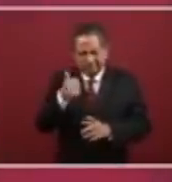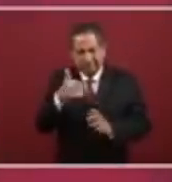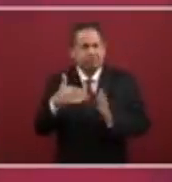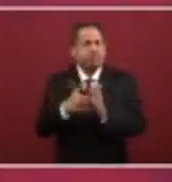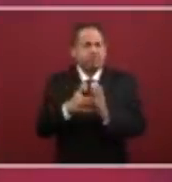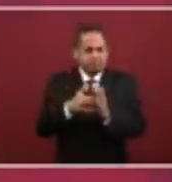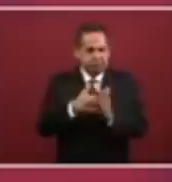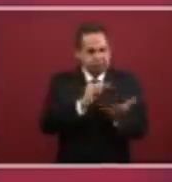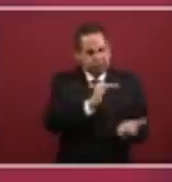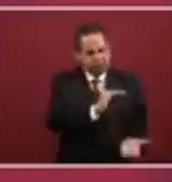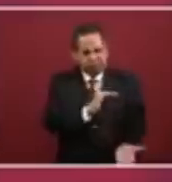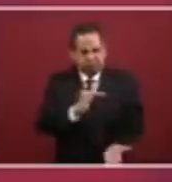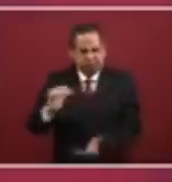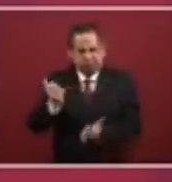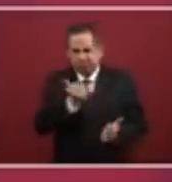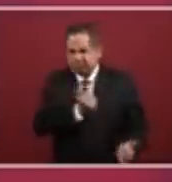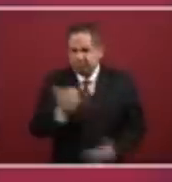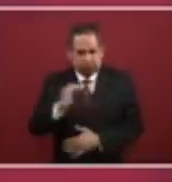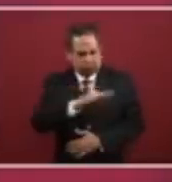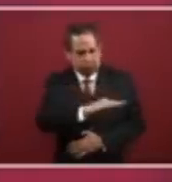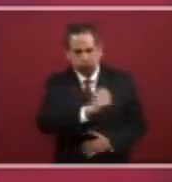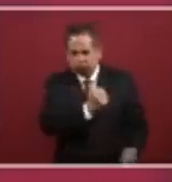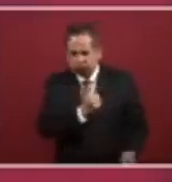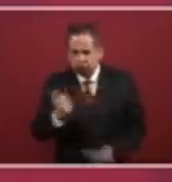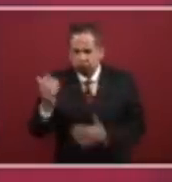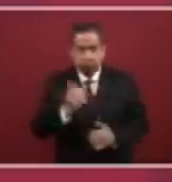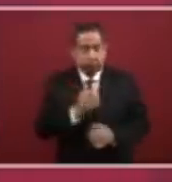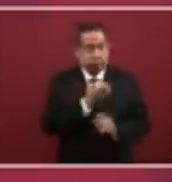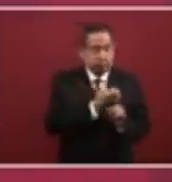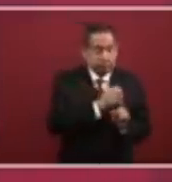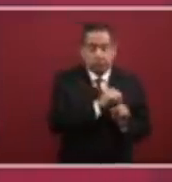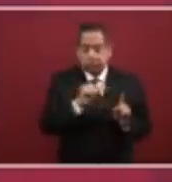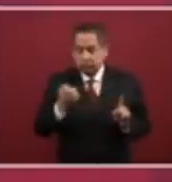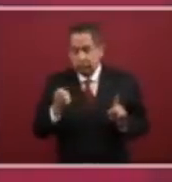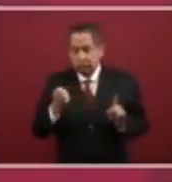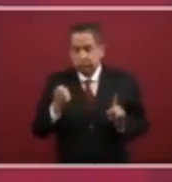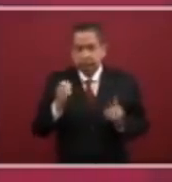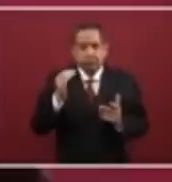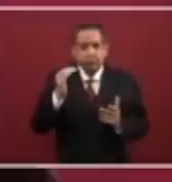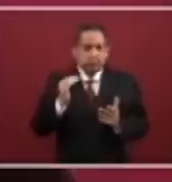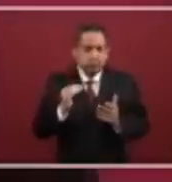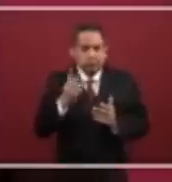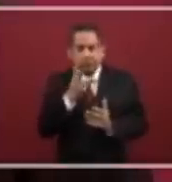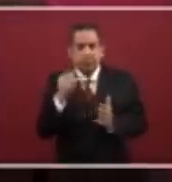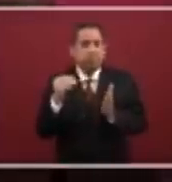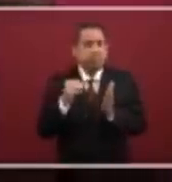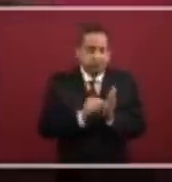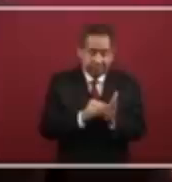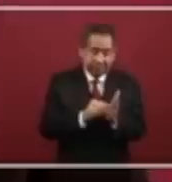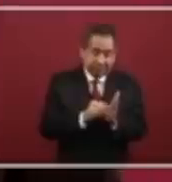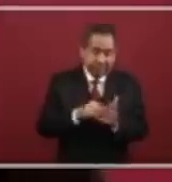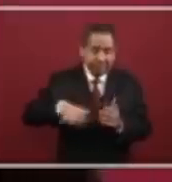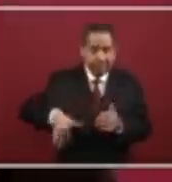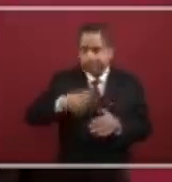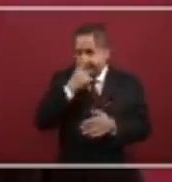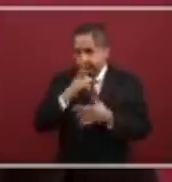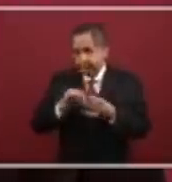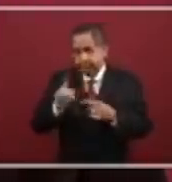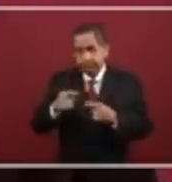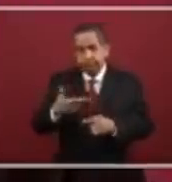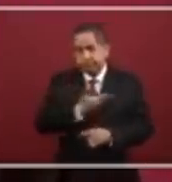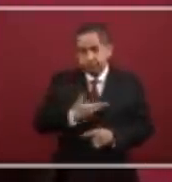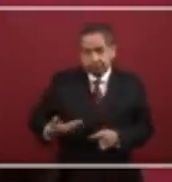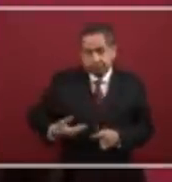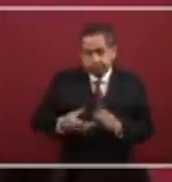1,926,000 barriles. De enero a enero de este año cayó en 300,000 barriles, que es a lo que se refiere, señor